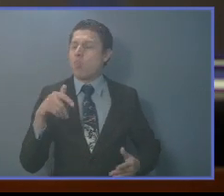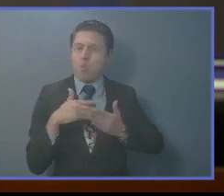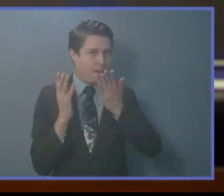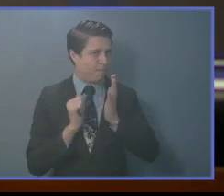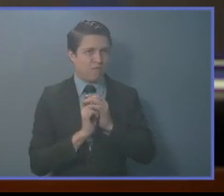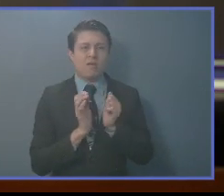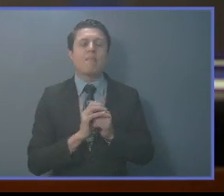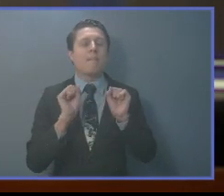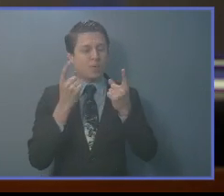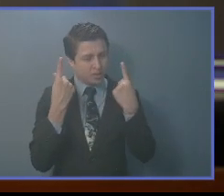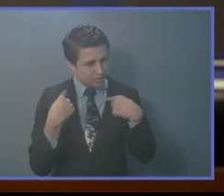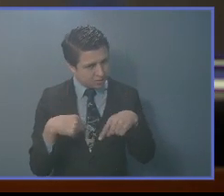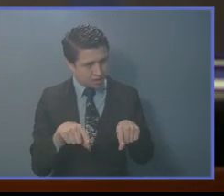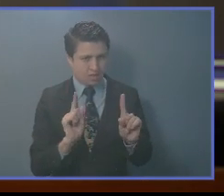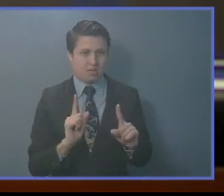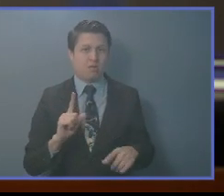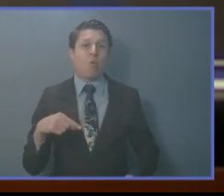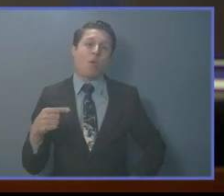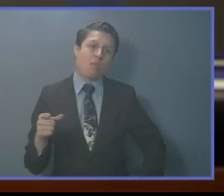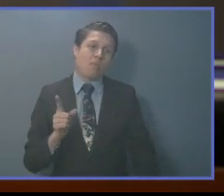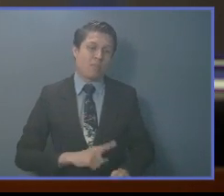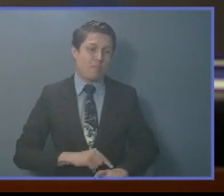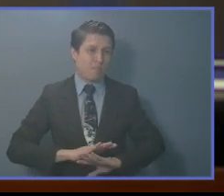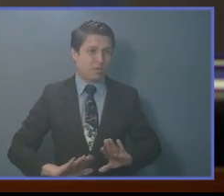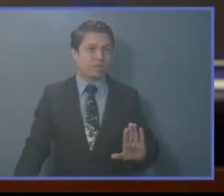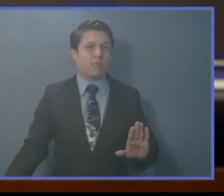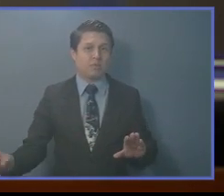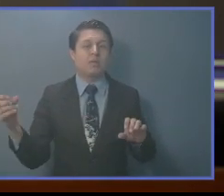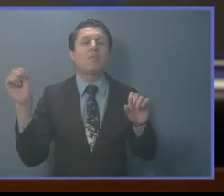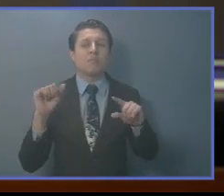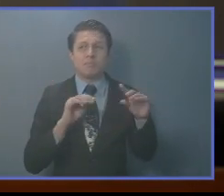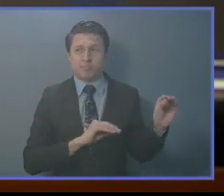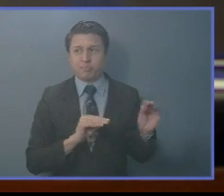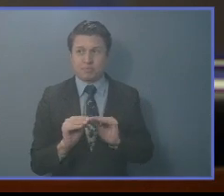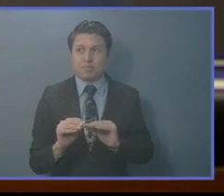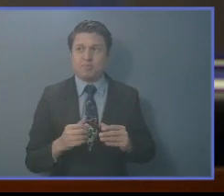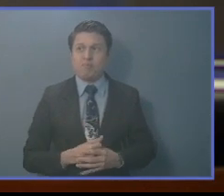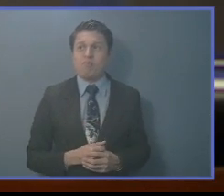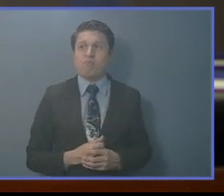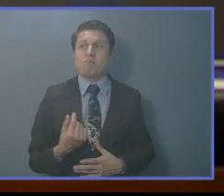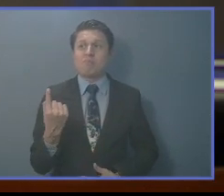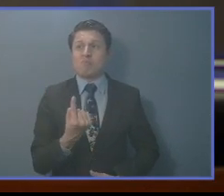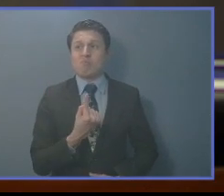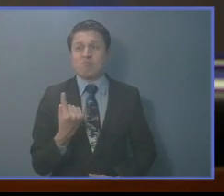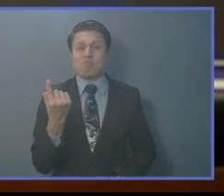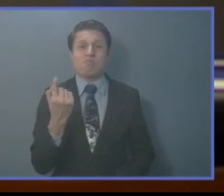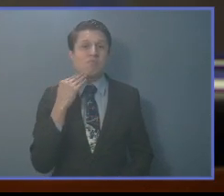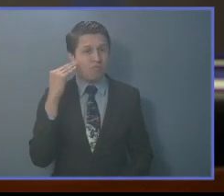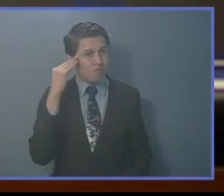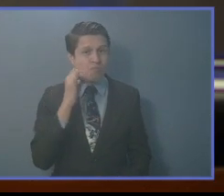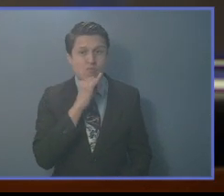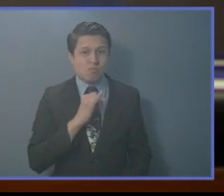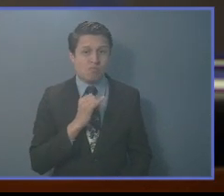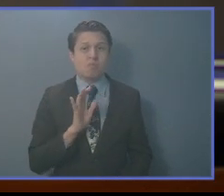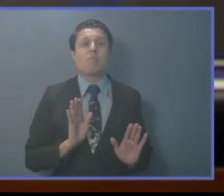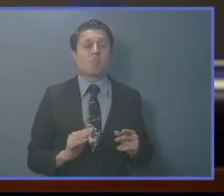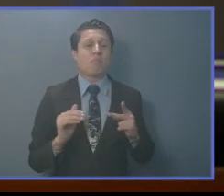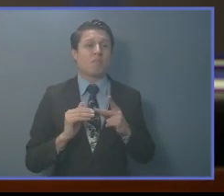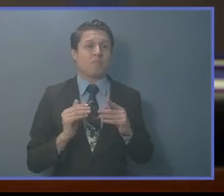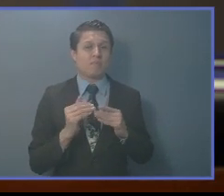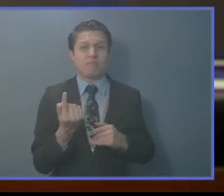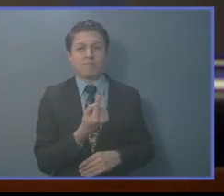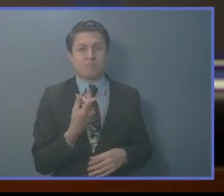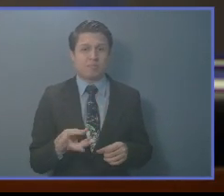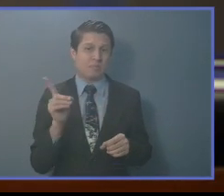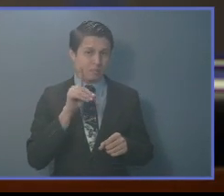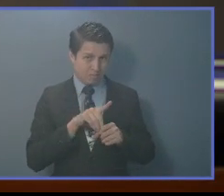del presente decreto para la realización de trámites legales localmente. Las personas adultas mayores y personas con discapacidad